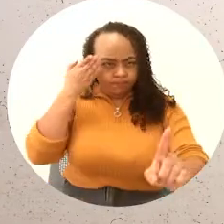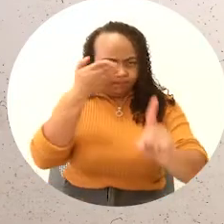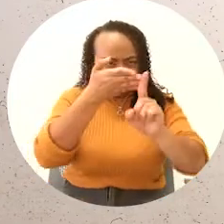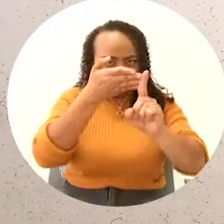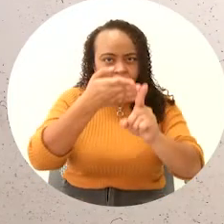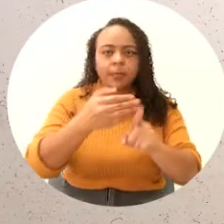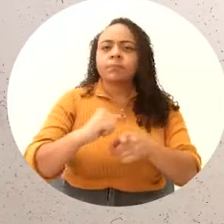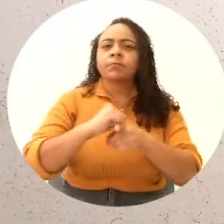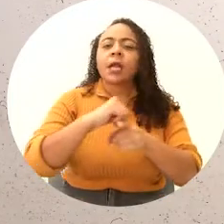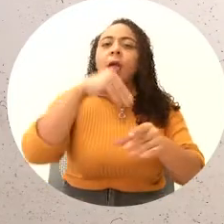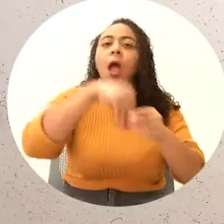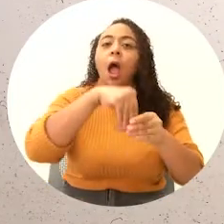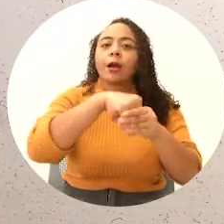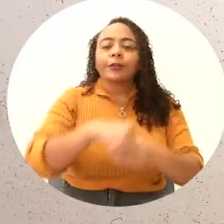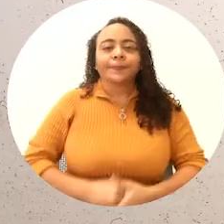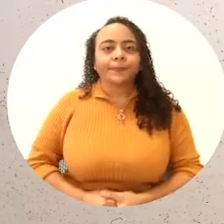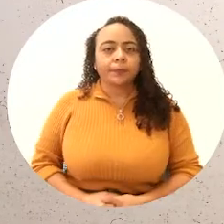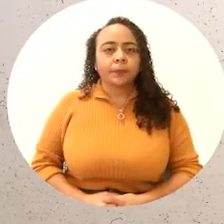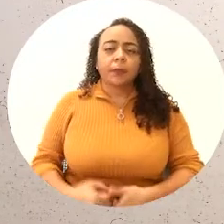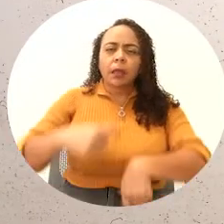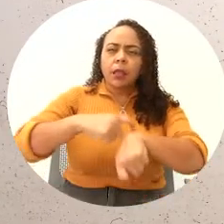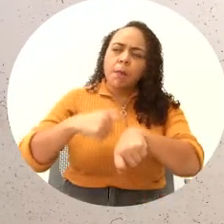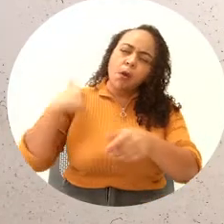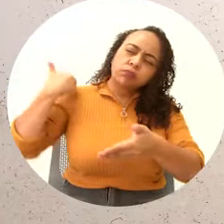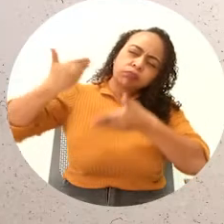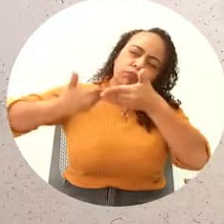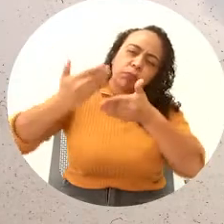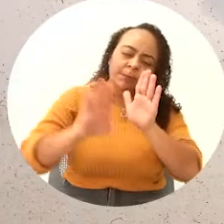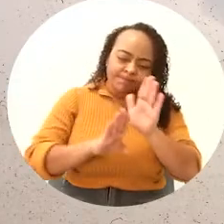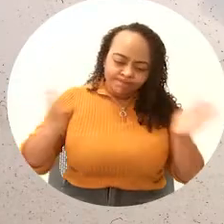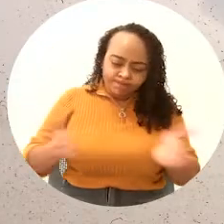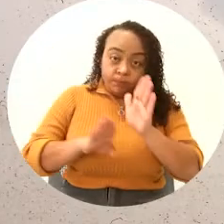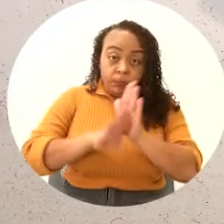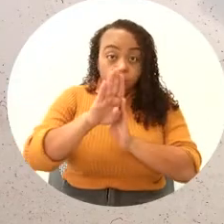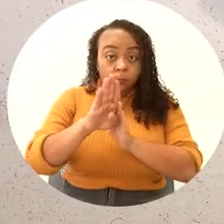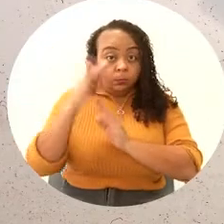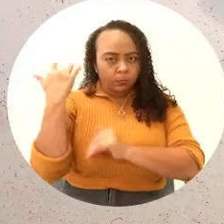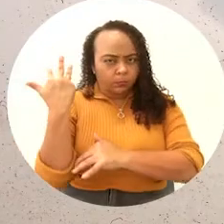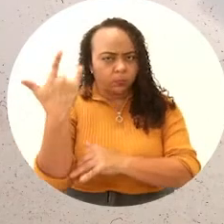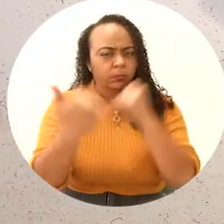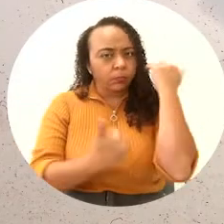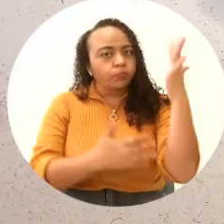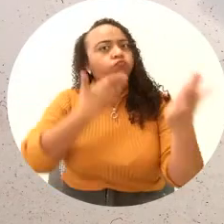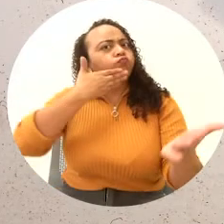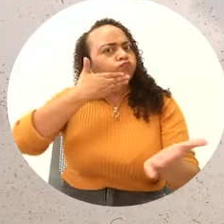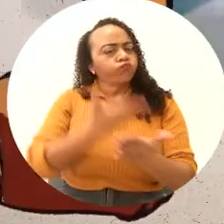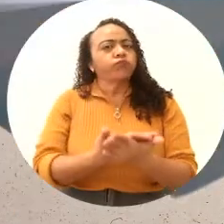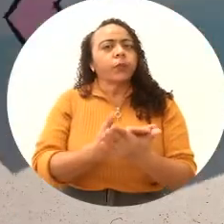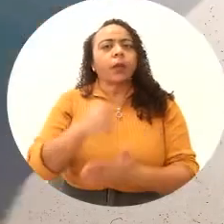fiel, practicante del ahorro. Durante mucho tiempo, la prosperidad en la selva fue muy